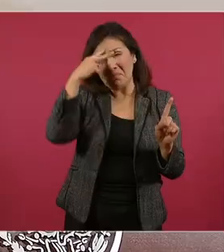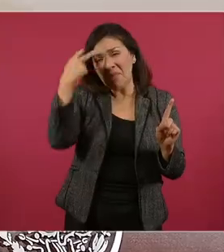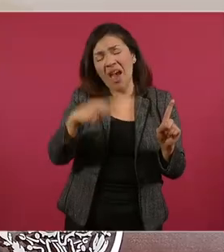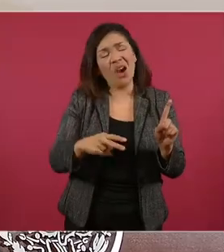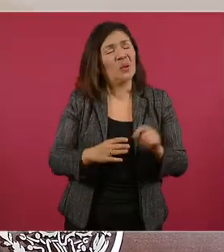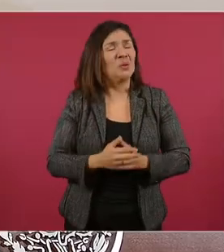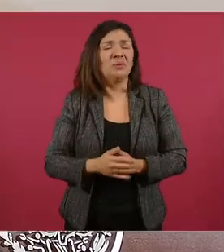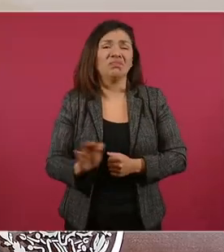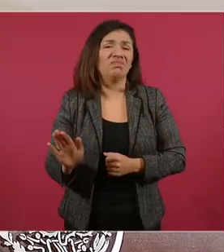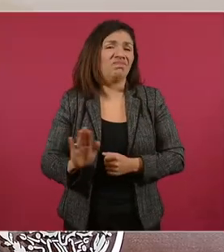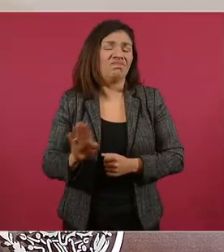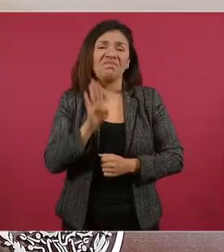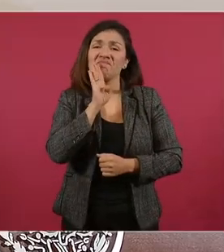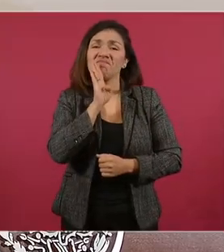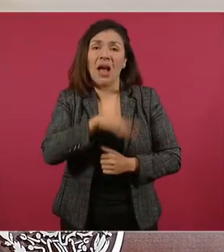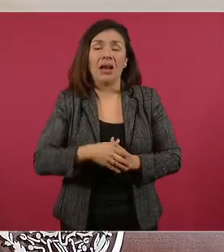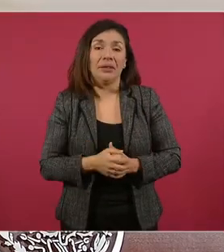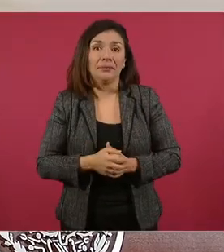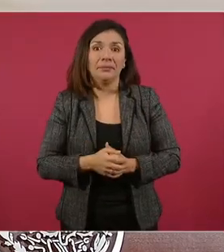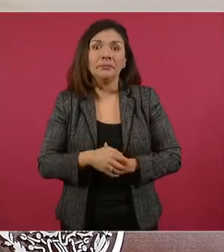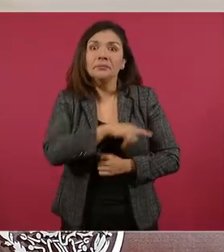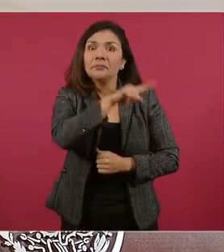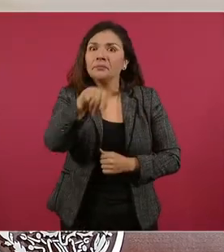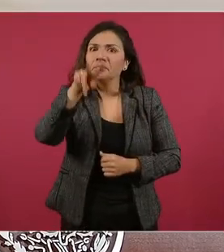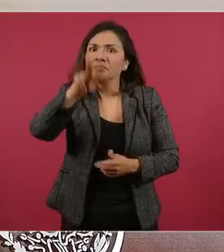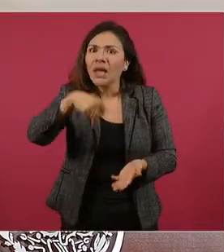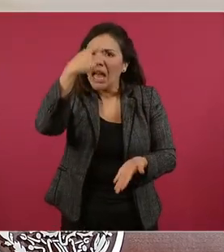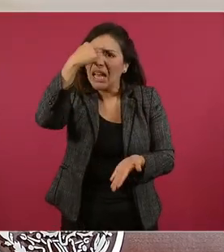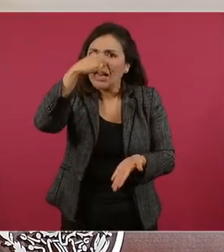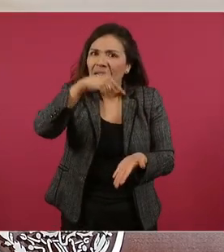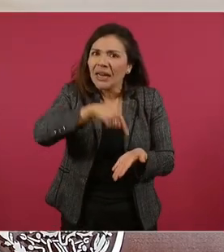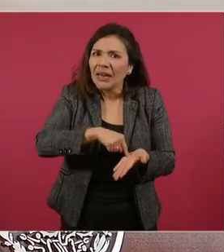¿Así? Además lo creen.